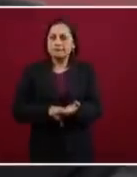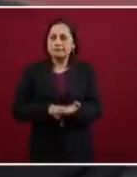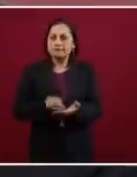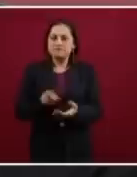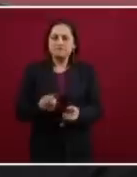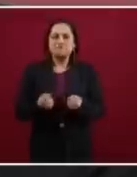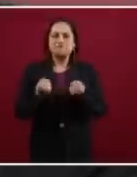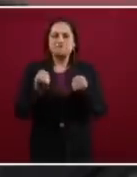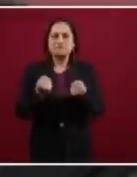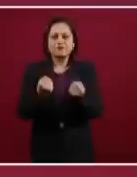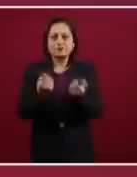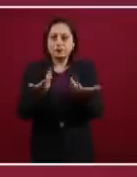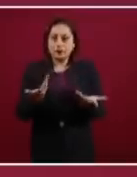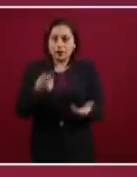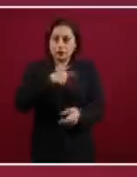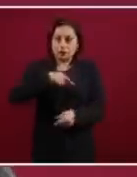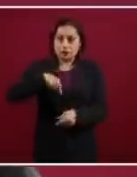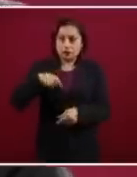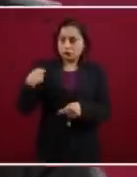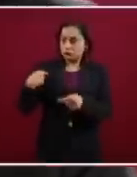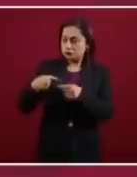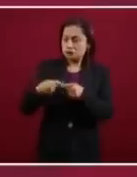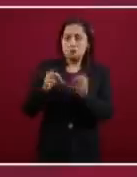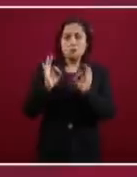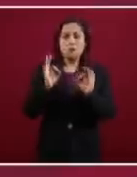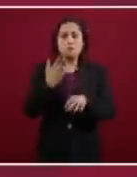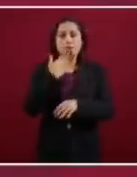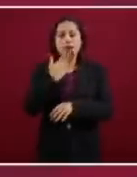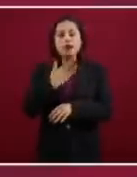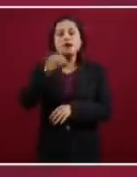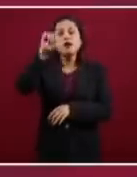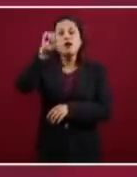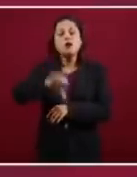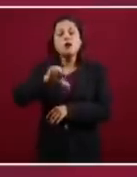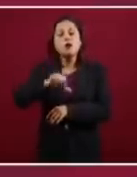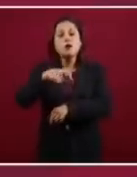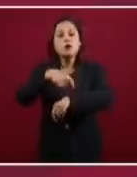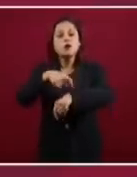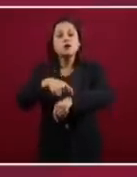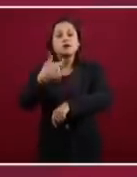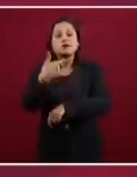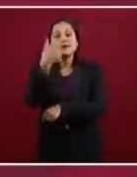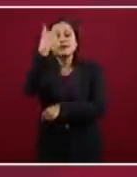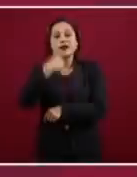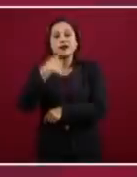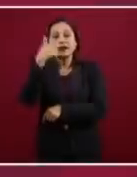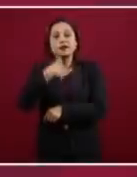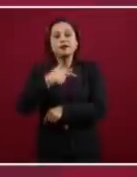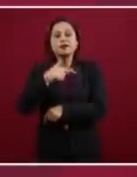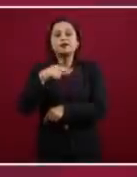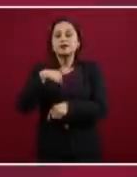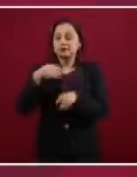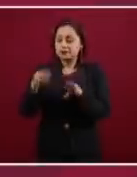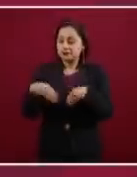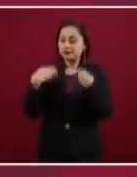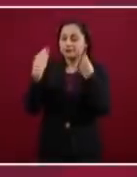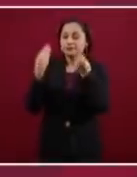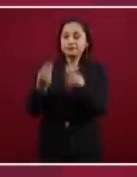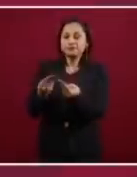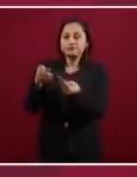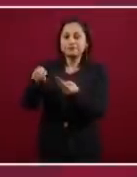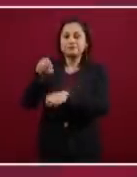hoy a las 7 de la noche le entrego a la editorial mi